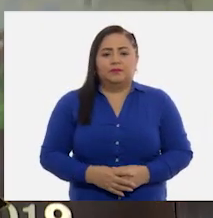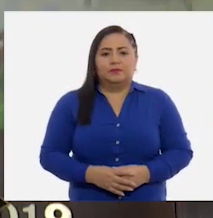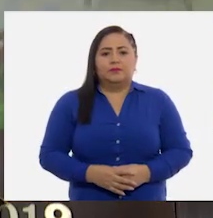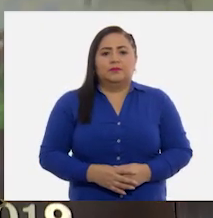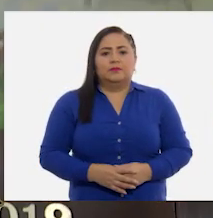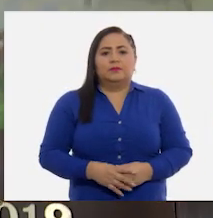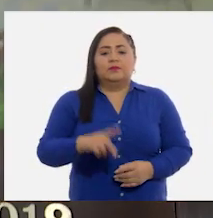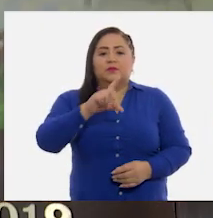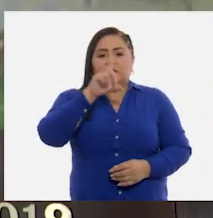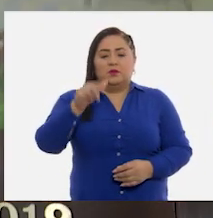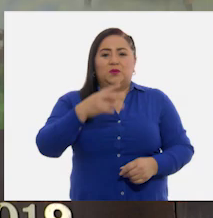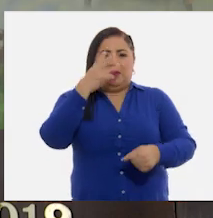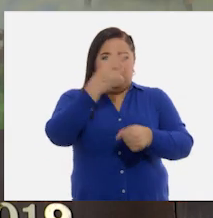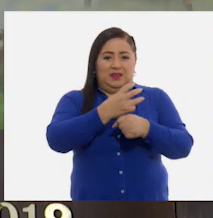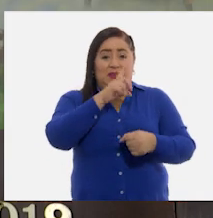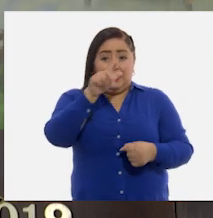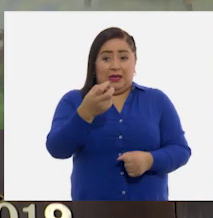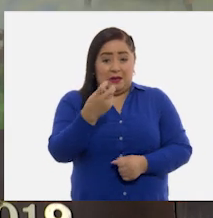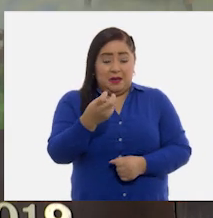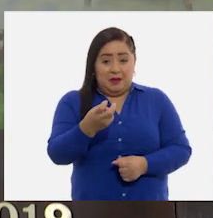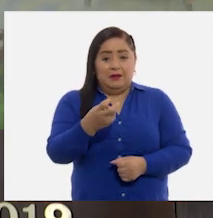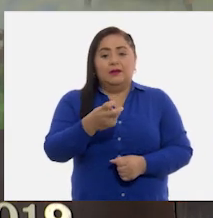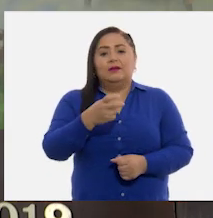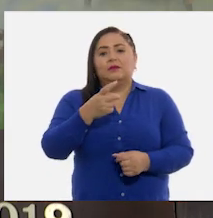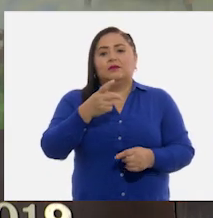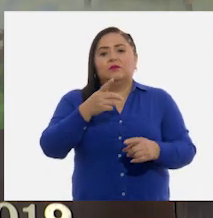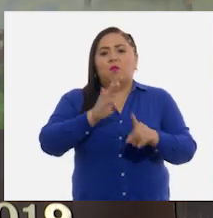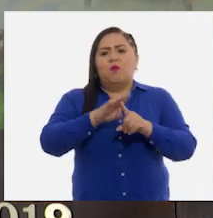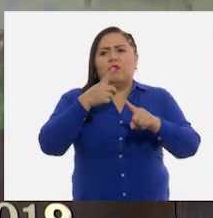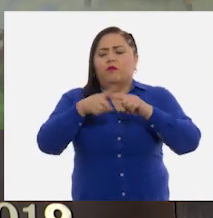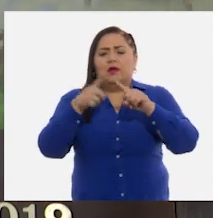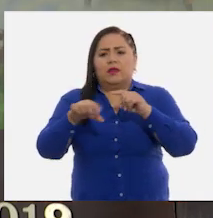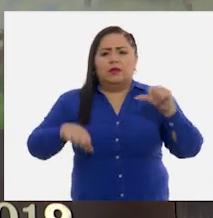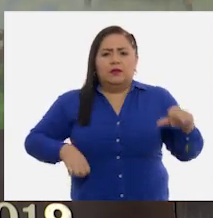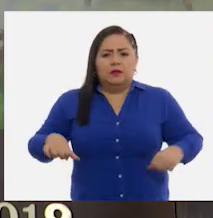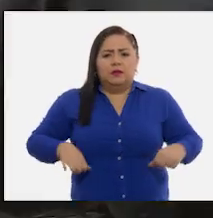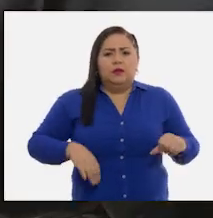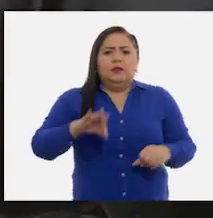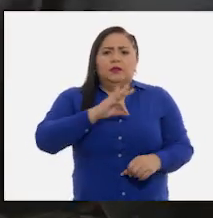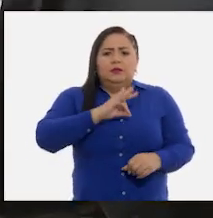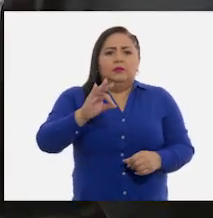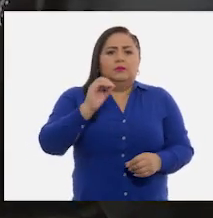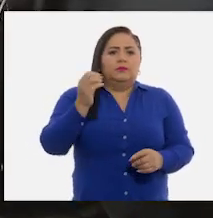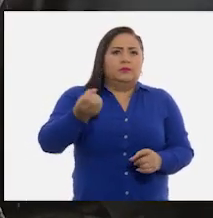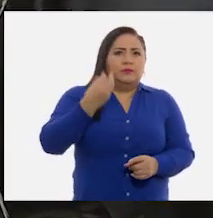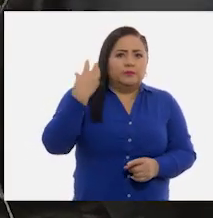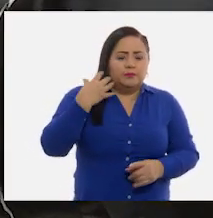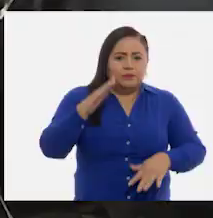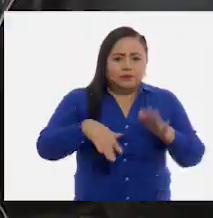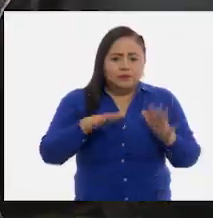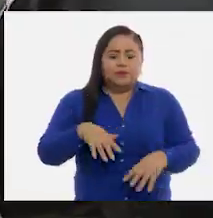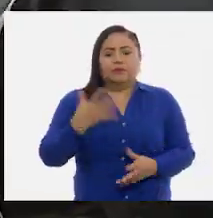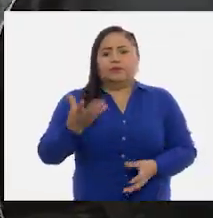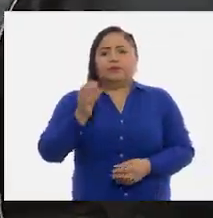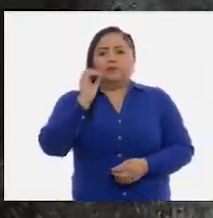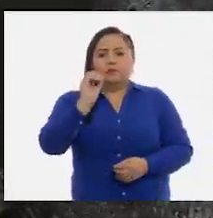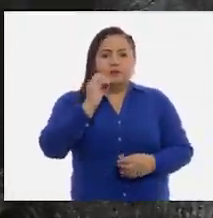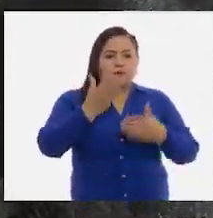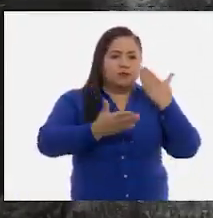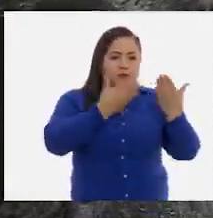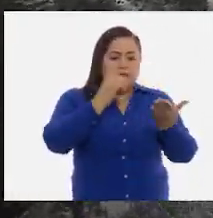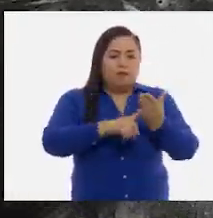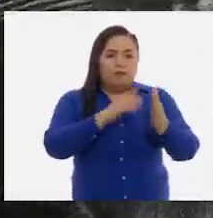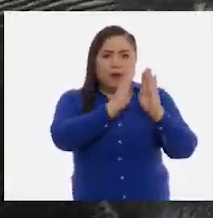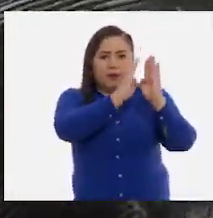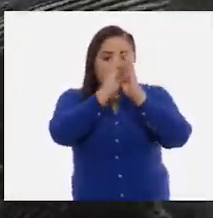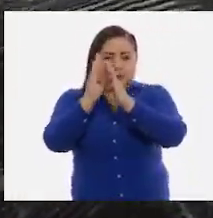Pasamos al tercer tercio y ya de ahí varían las actividades. Puede que tengamos alguna conferencia o estudio en la